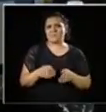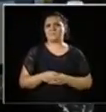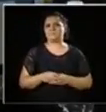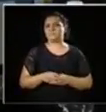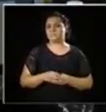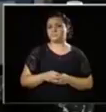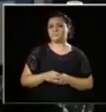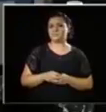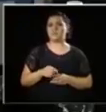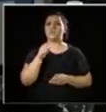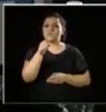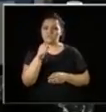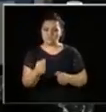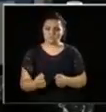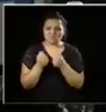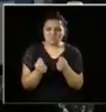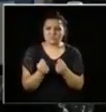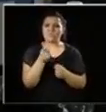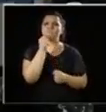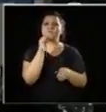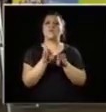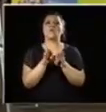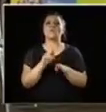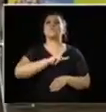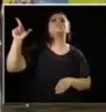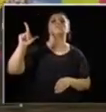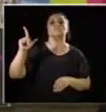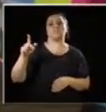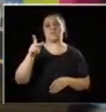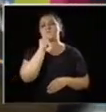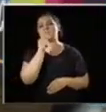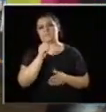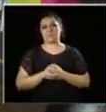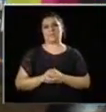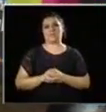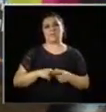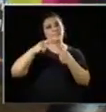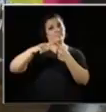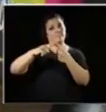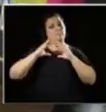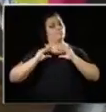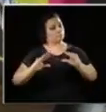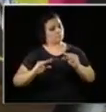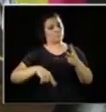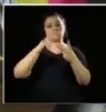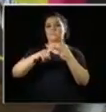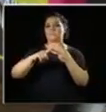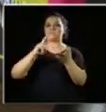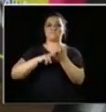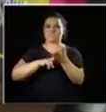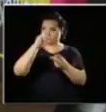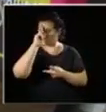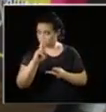menciona, fortalecería a la policía. Adelante. Es capacitándola, valorándola